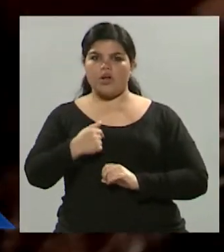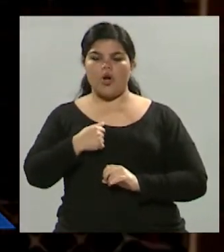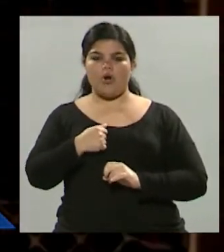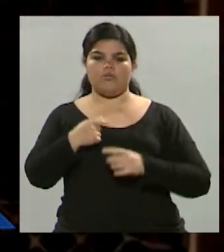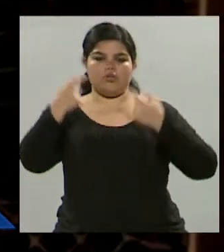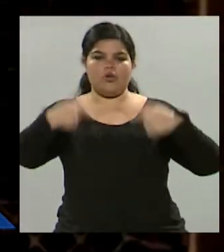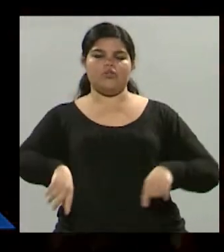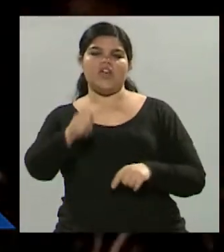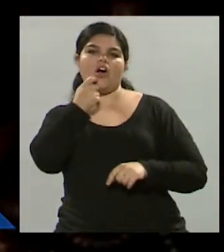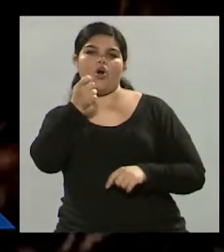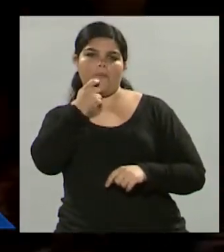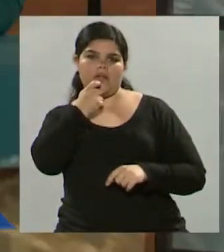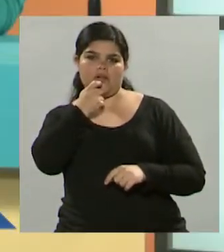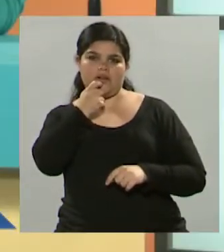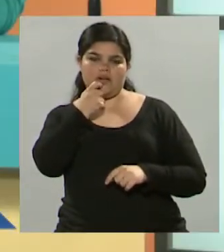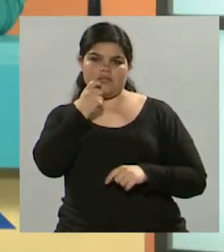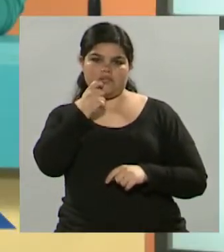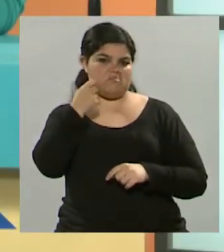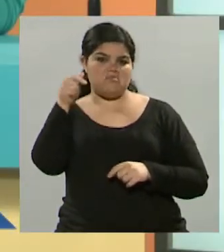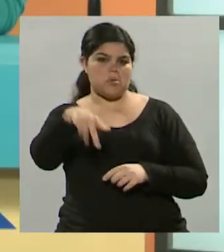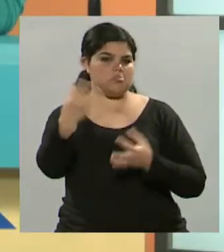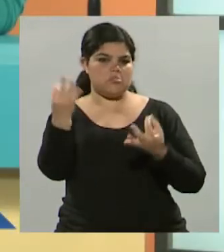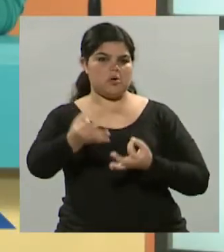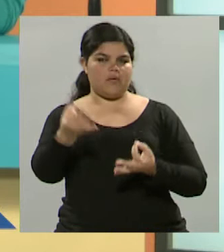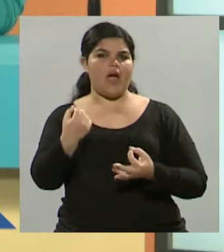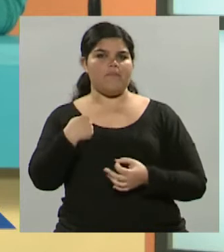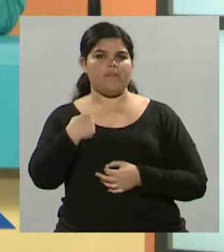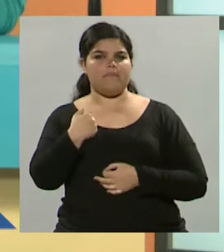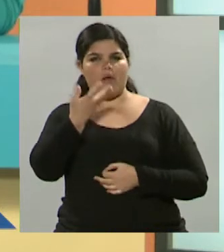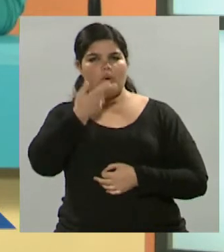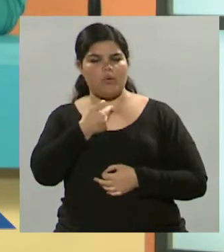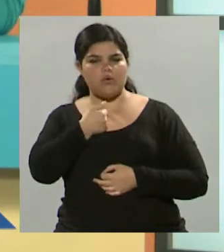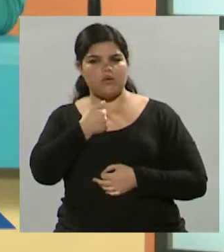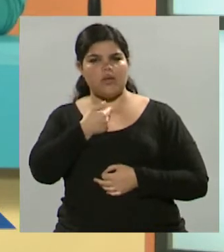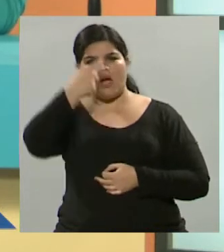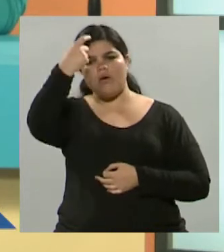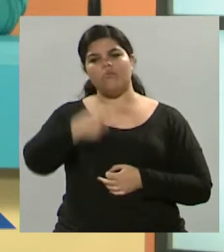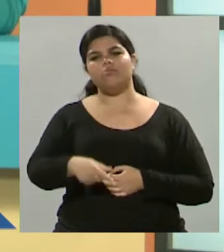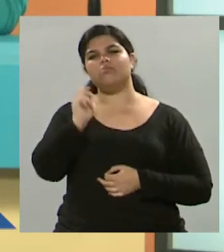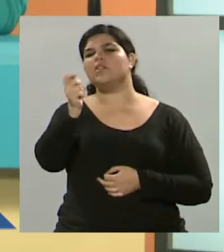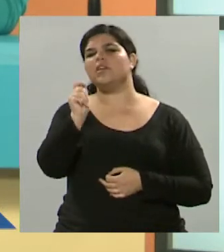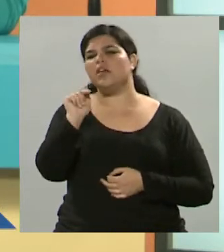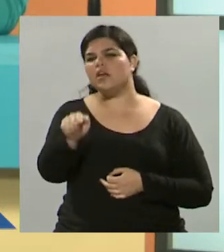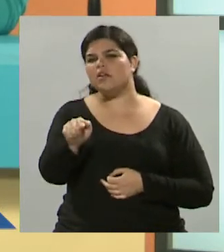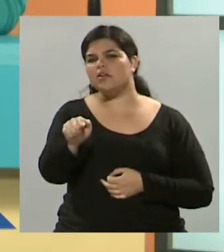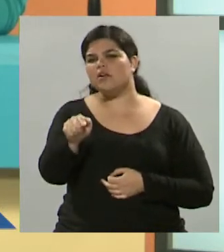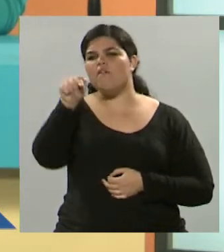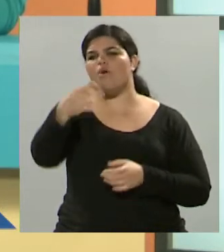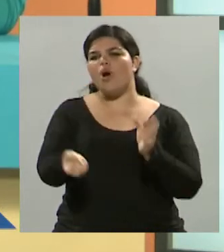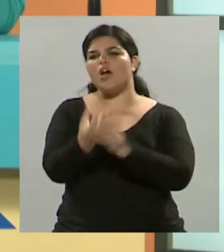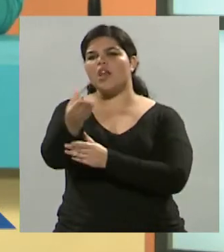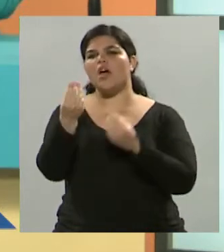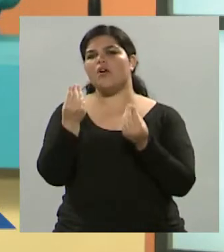construcciones cómicas y está muy bien. A mí me interesa saber quién sos y desde dónde creás la comicidad que estás